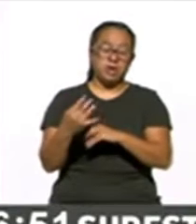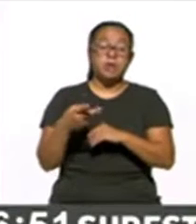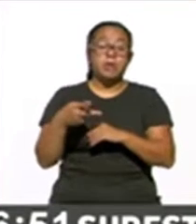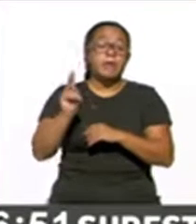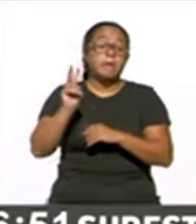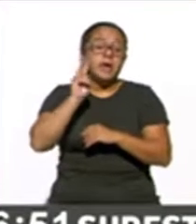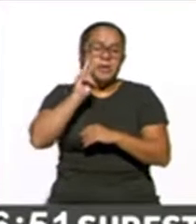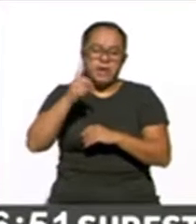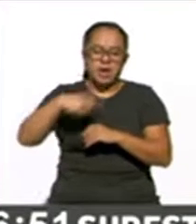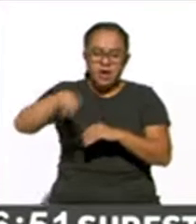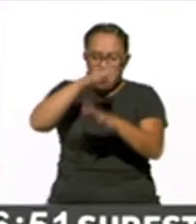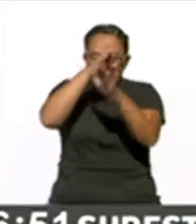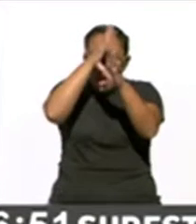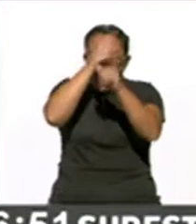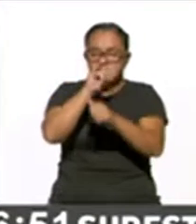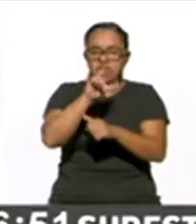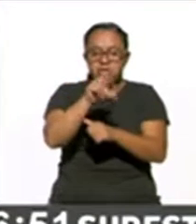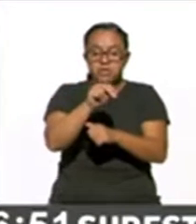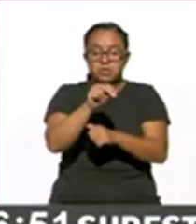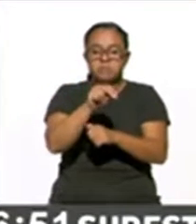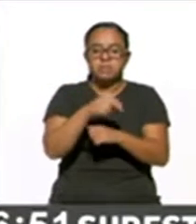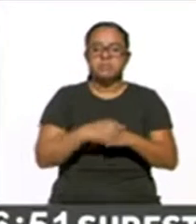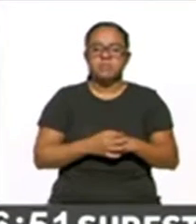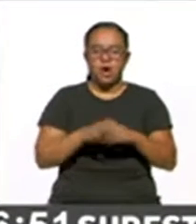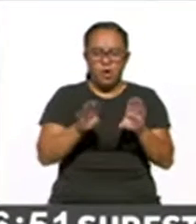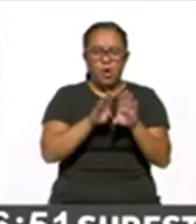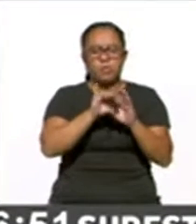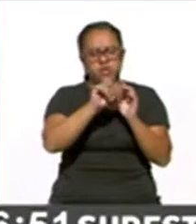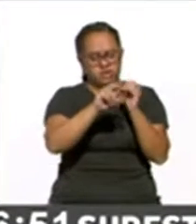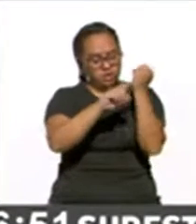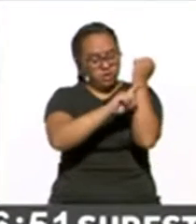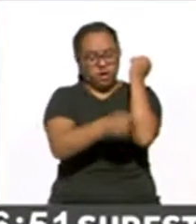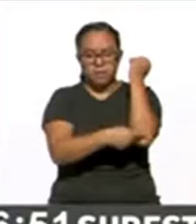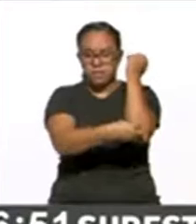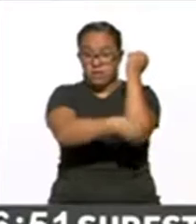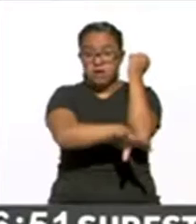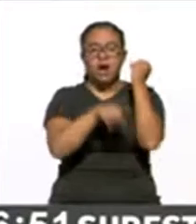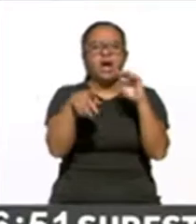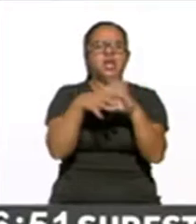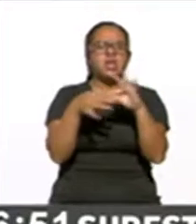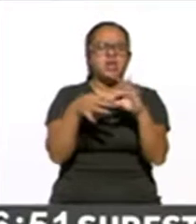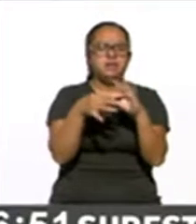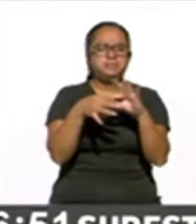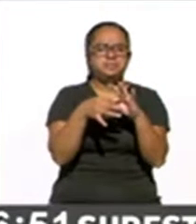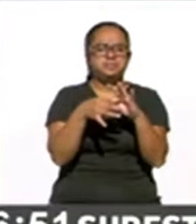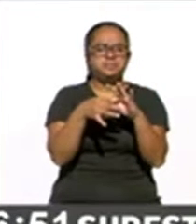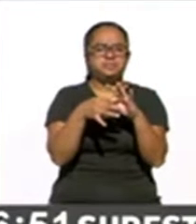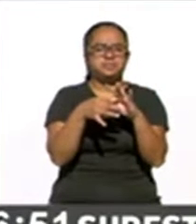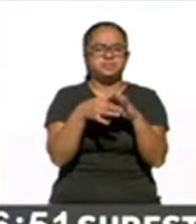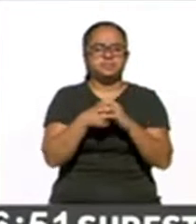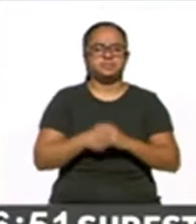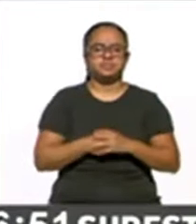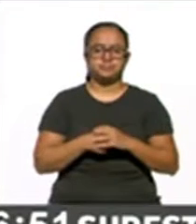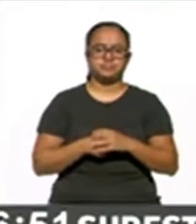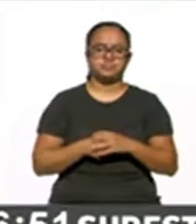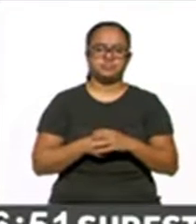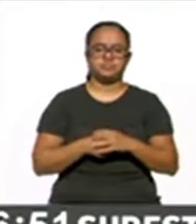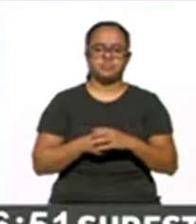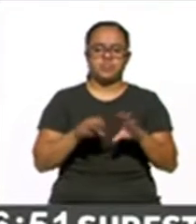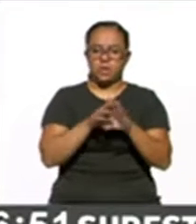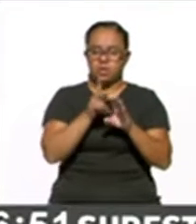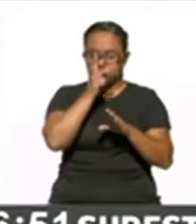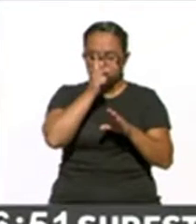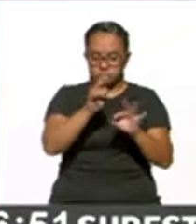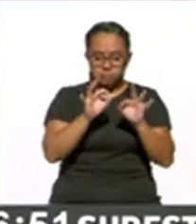nivel de acuerdo para la suspensión del embarazo, es decir, estamos describiendo literalmente lo que, la